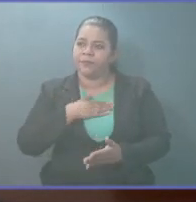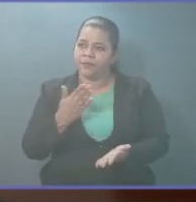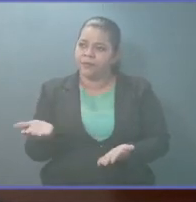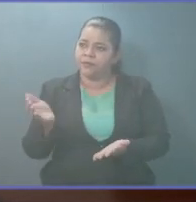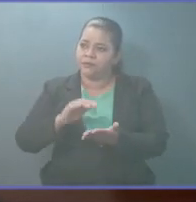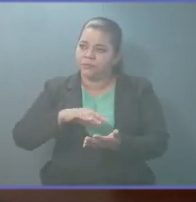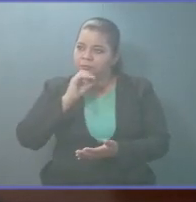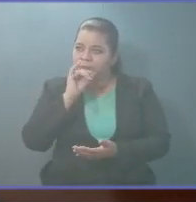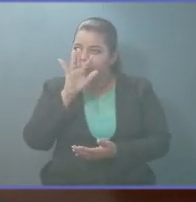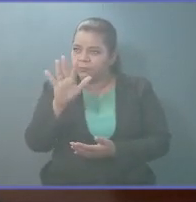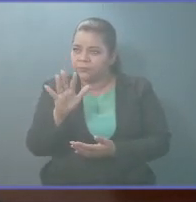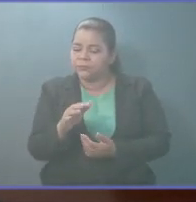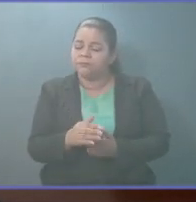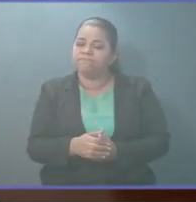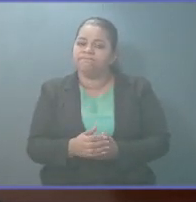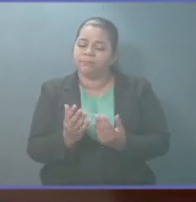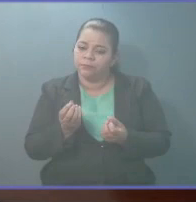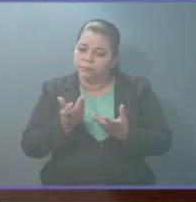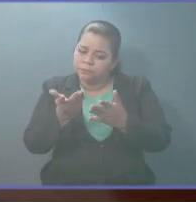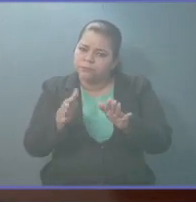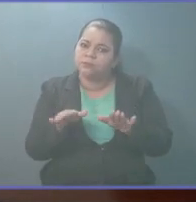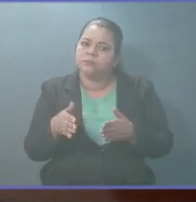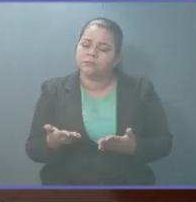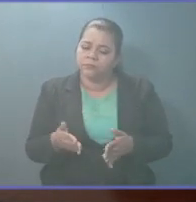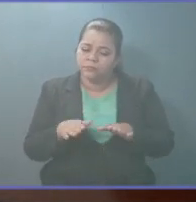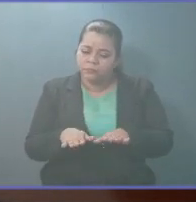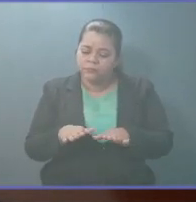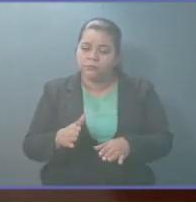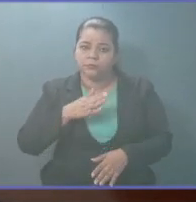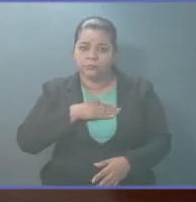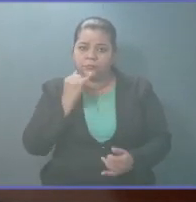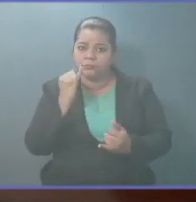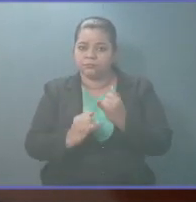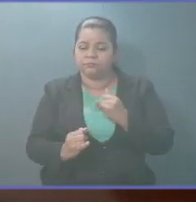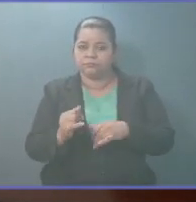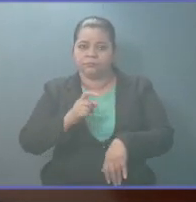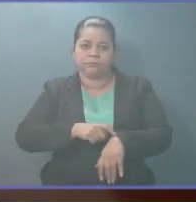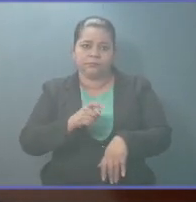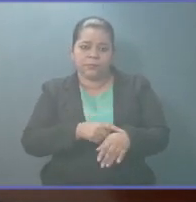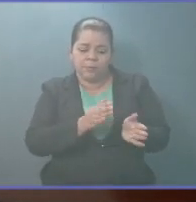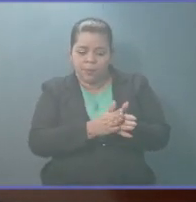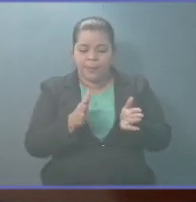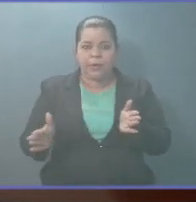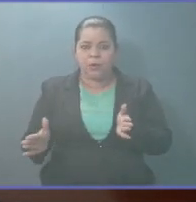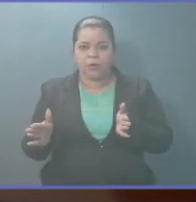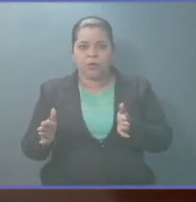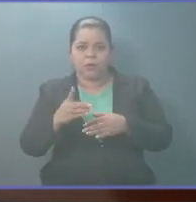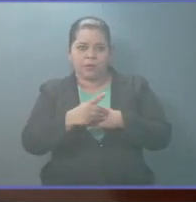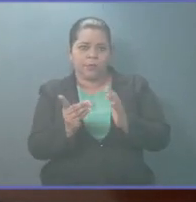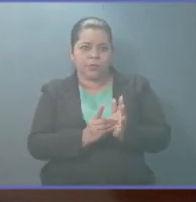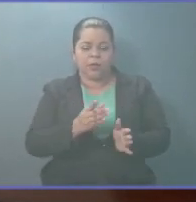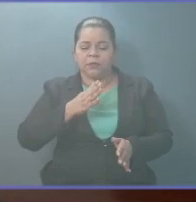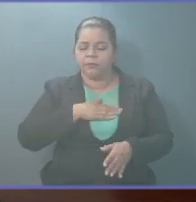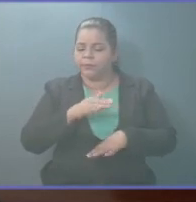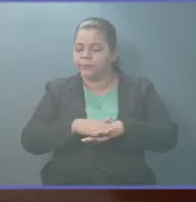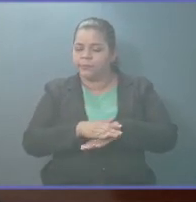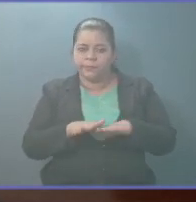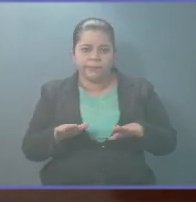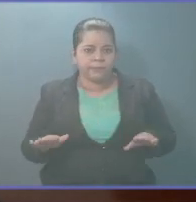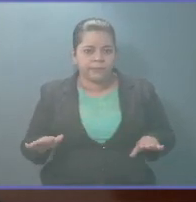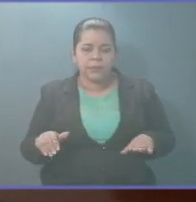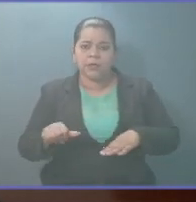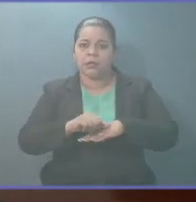se le pudieran dar cumplimiento. Entonces, pero obviamente sin ánimo de retrasar, porque obviamente soy el